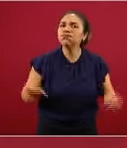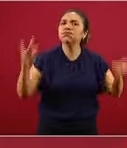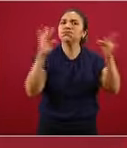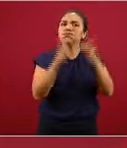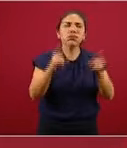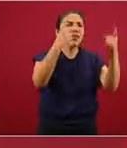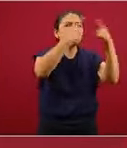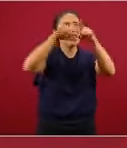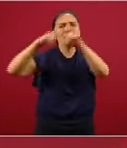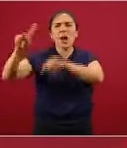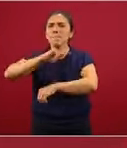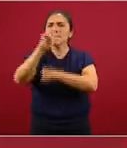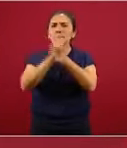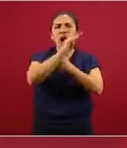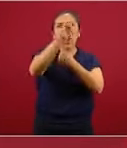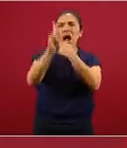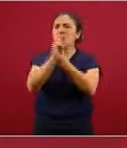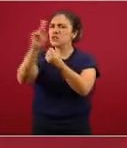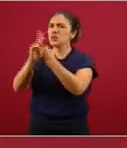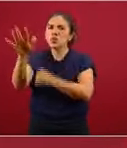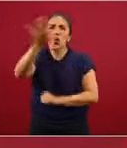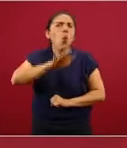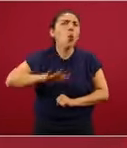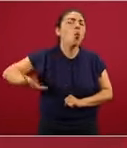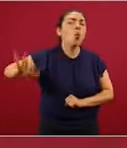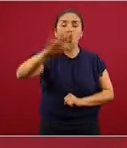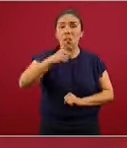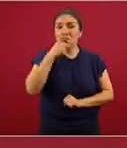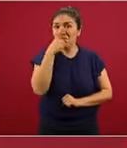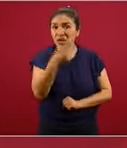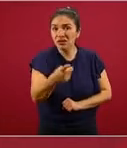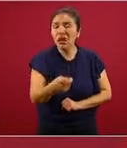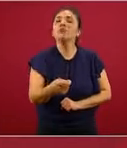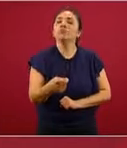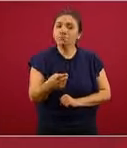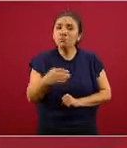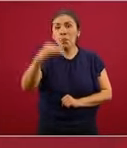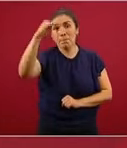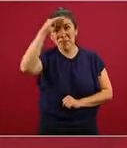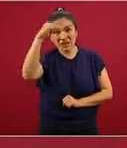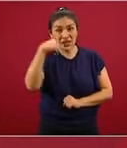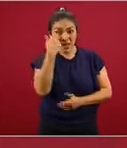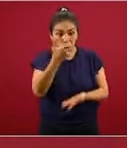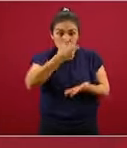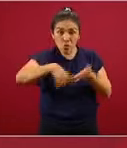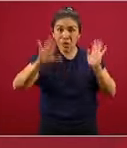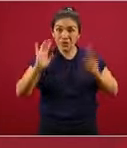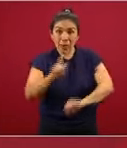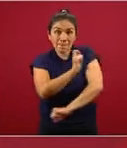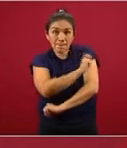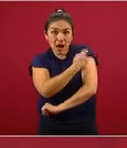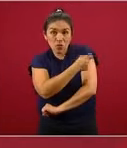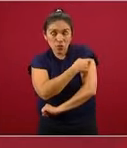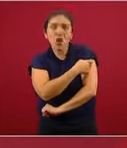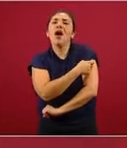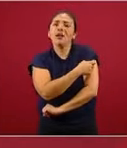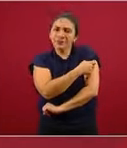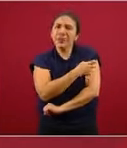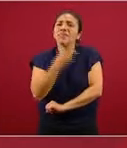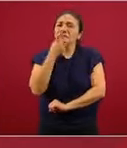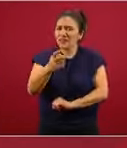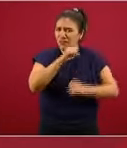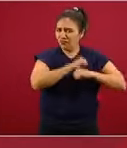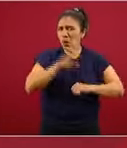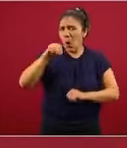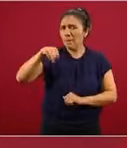los distintos países, todos potencialmente, que están pensando en adquirir alguna vacuna, y lo que les dice